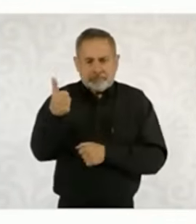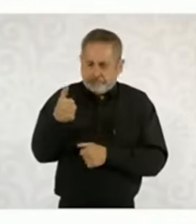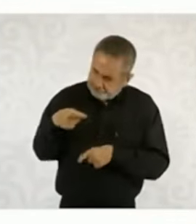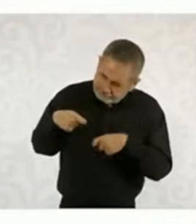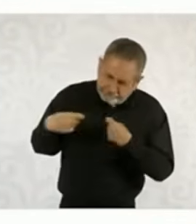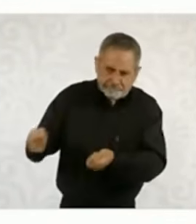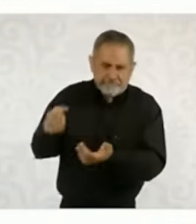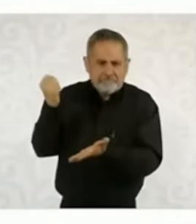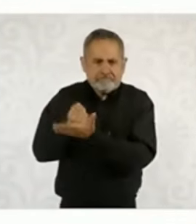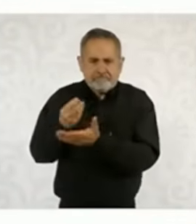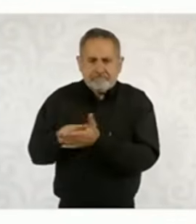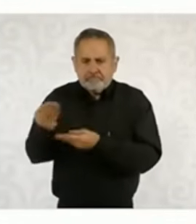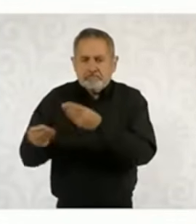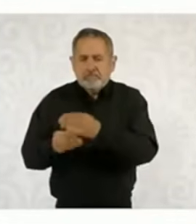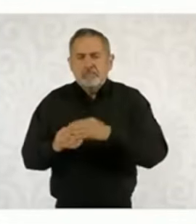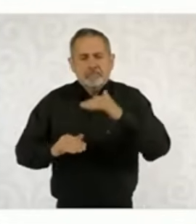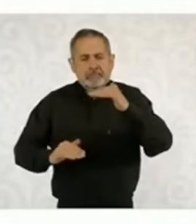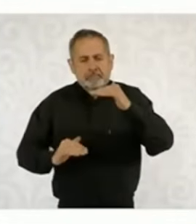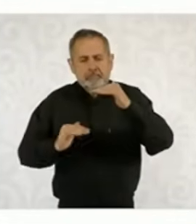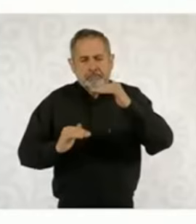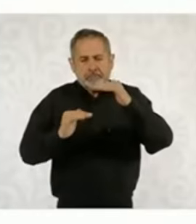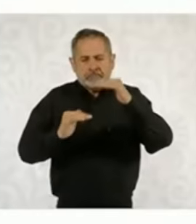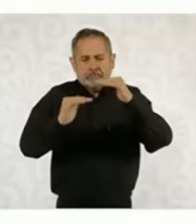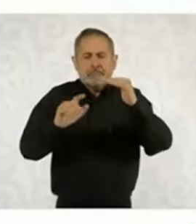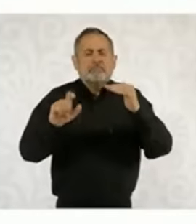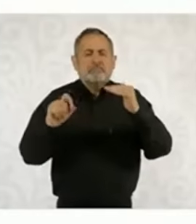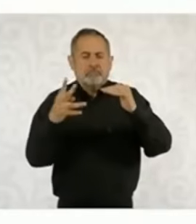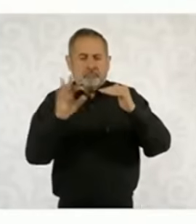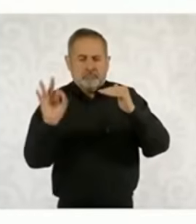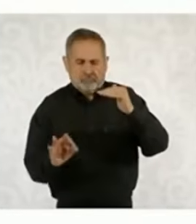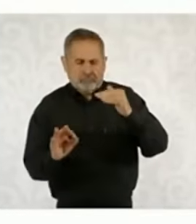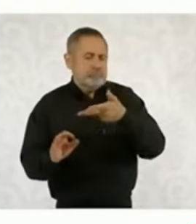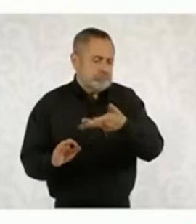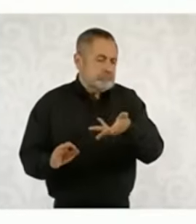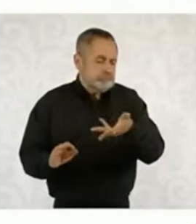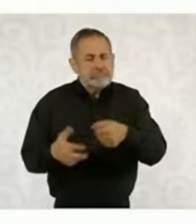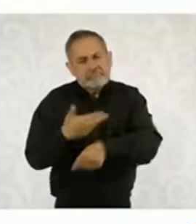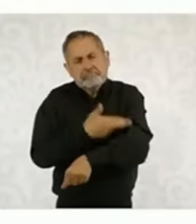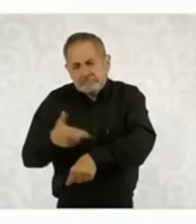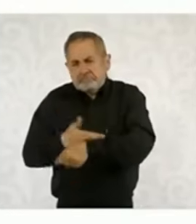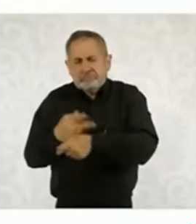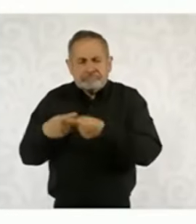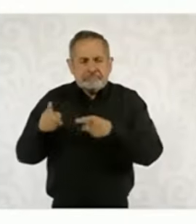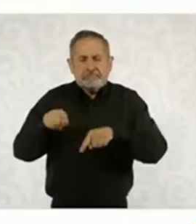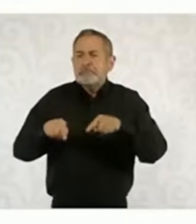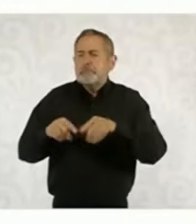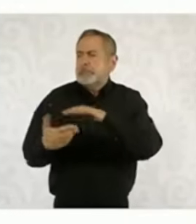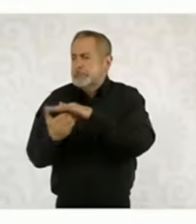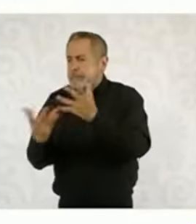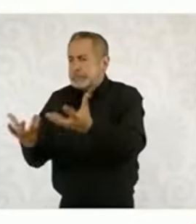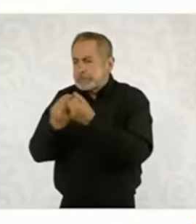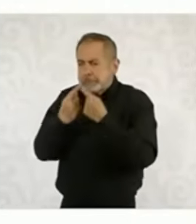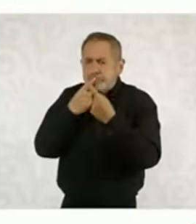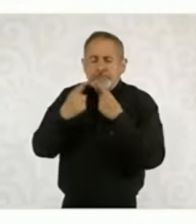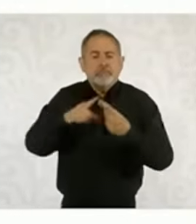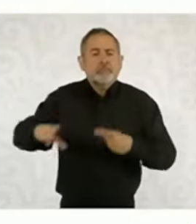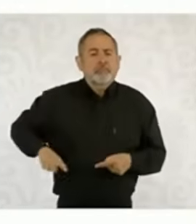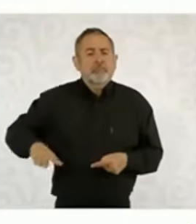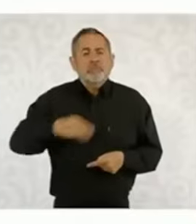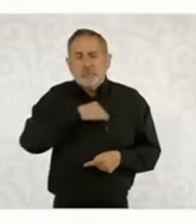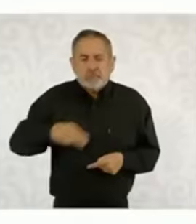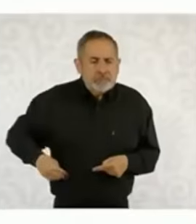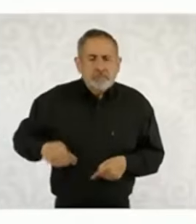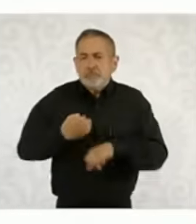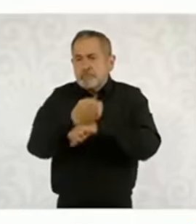41,686, llevamos un avance del 24% y aquí hemos hecho diversas acciones como mesas de trabajo con los gobiernos de los